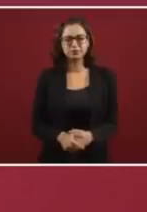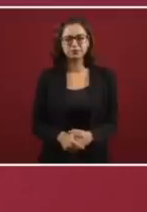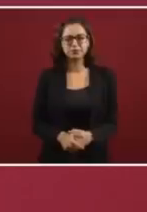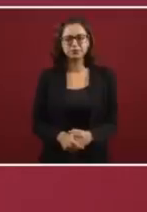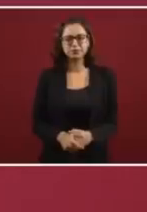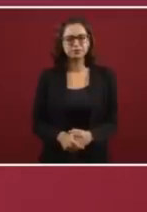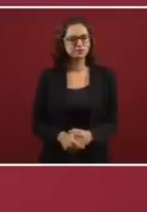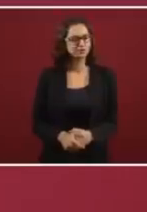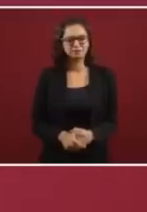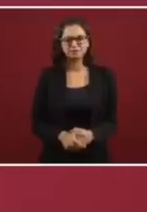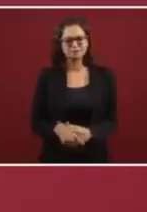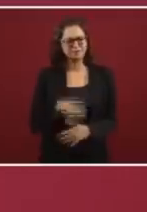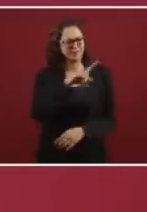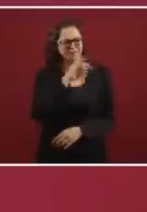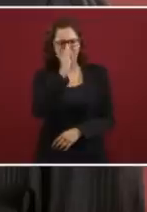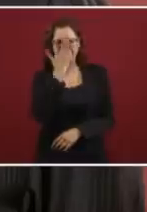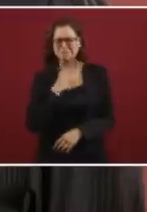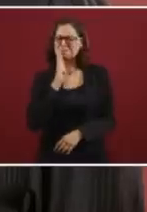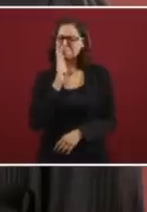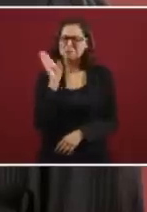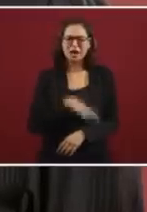los dejan muy mal parados